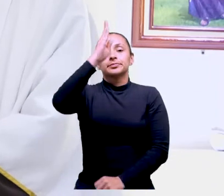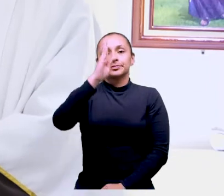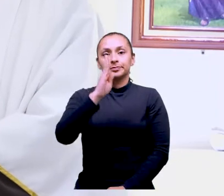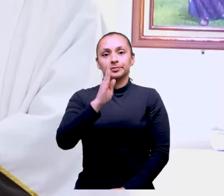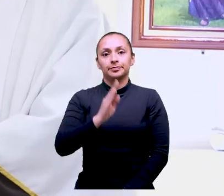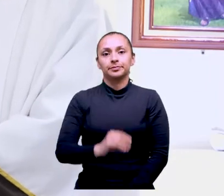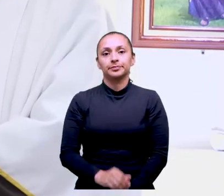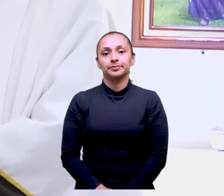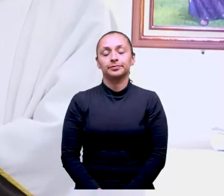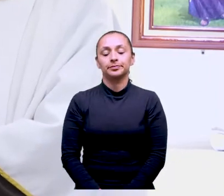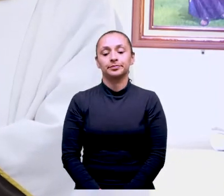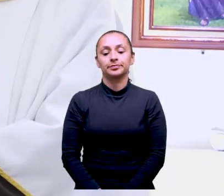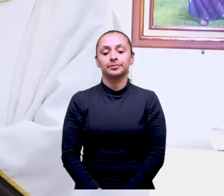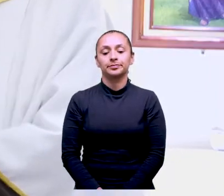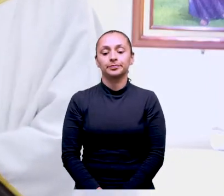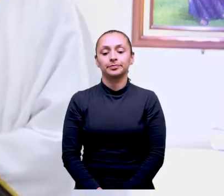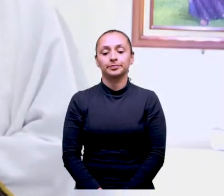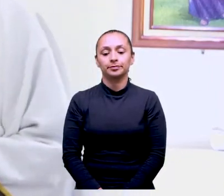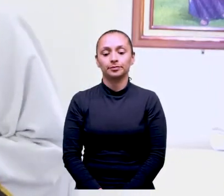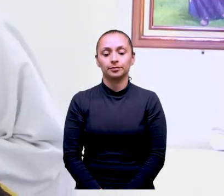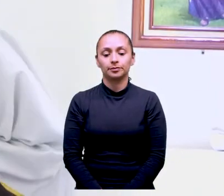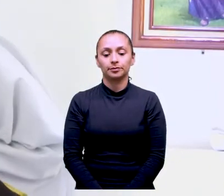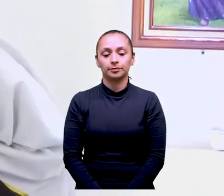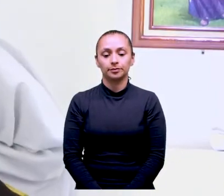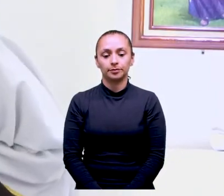palabra del señor